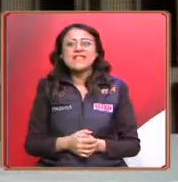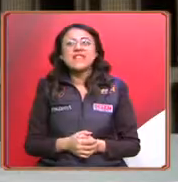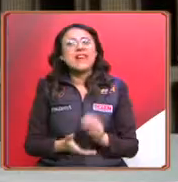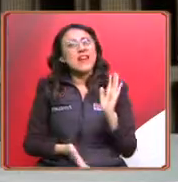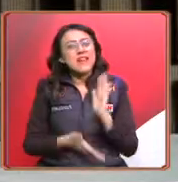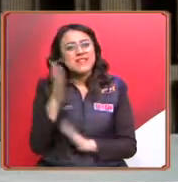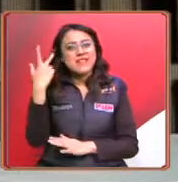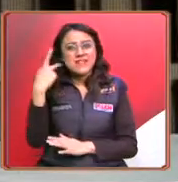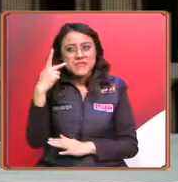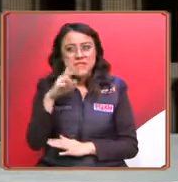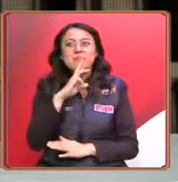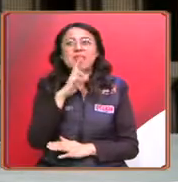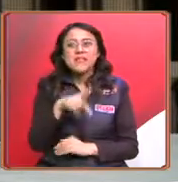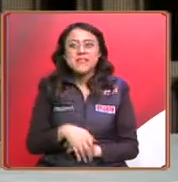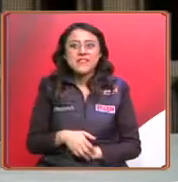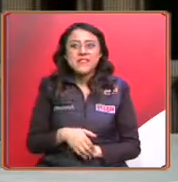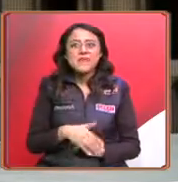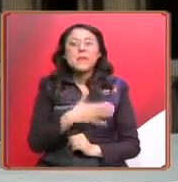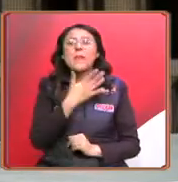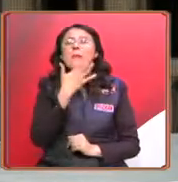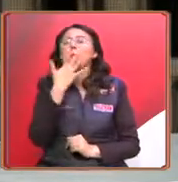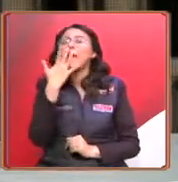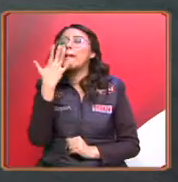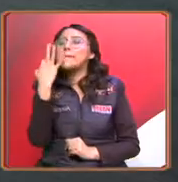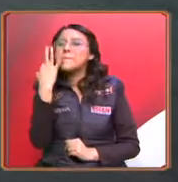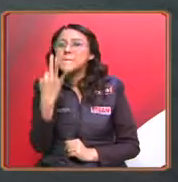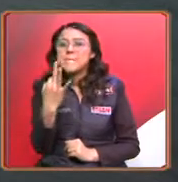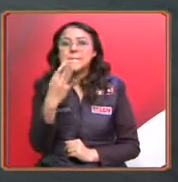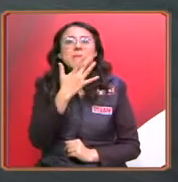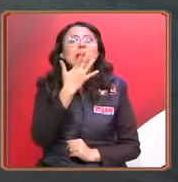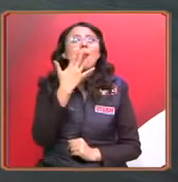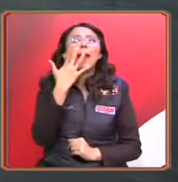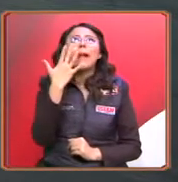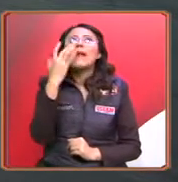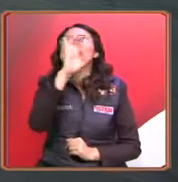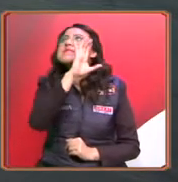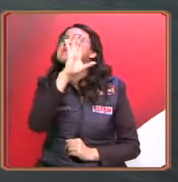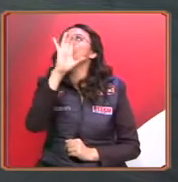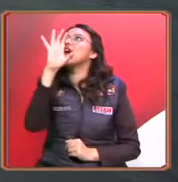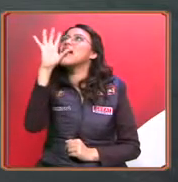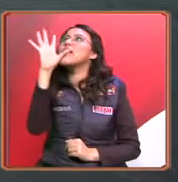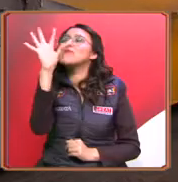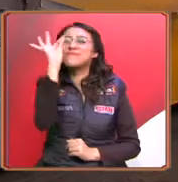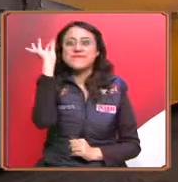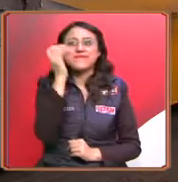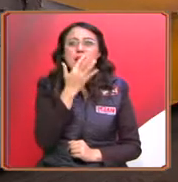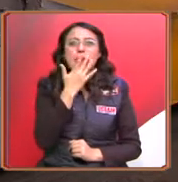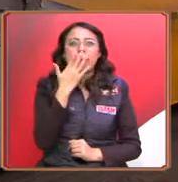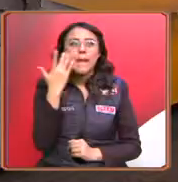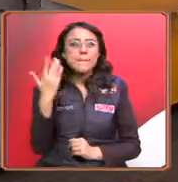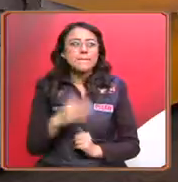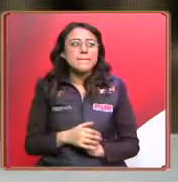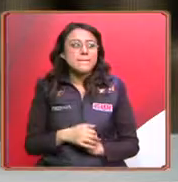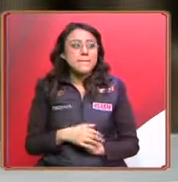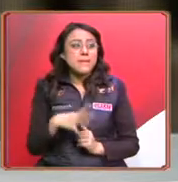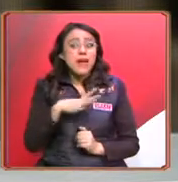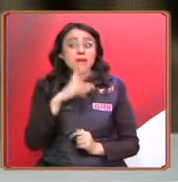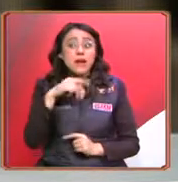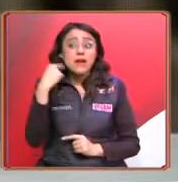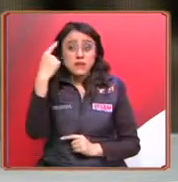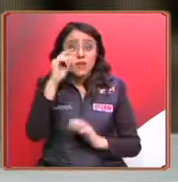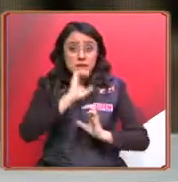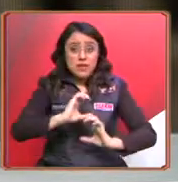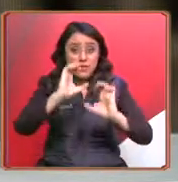Vamos a Puebla. Qué delicia es esto. Pedazo de cielo. Canta conmigo. Ya tiene allá